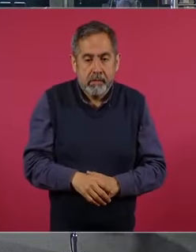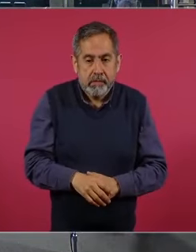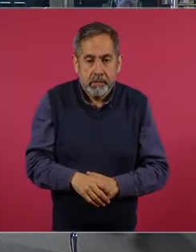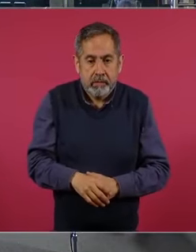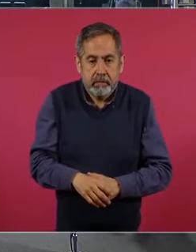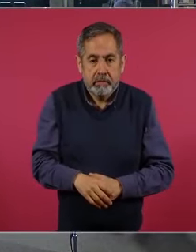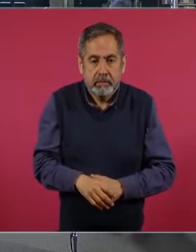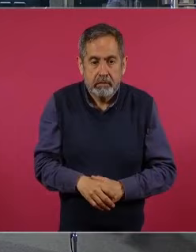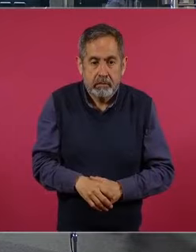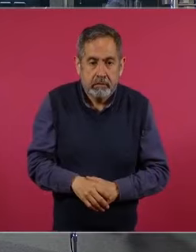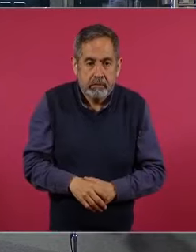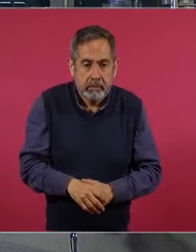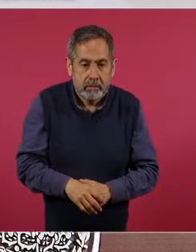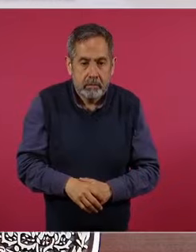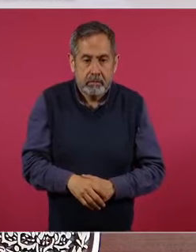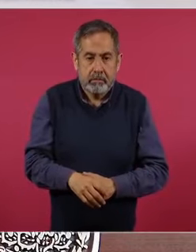Bueno, así se